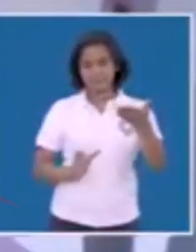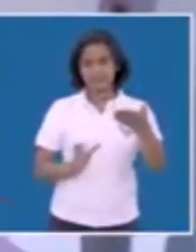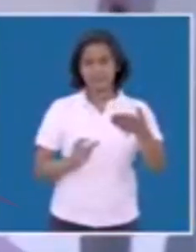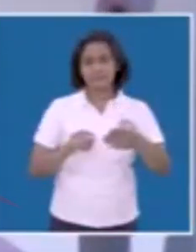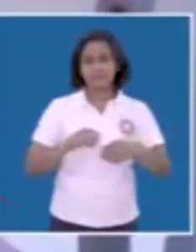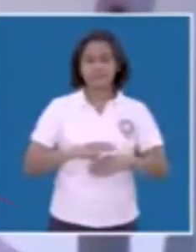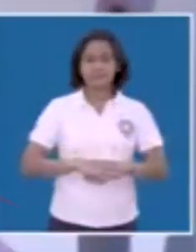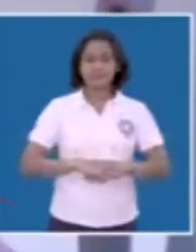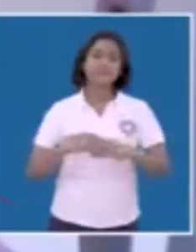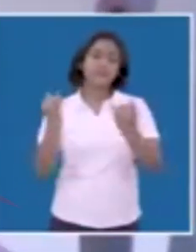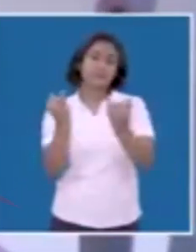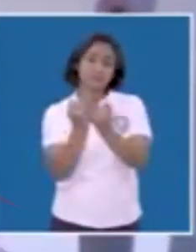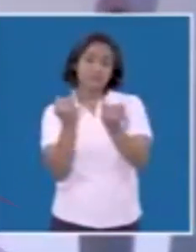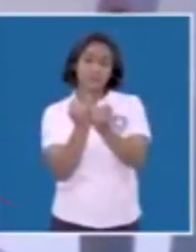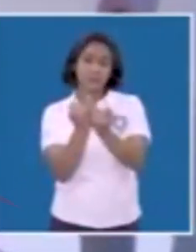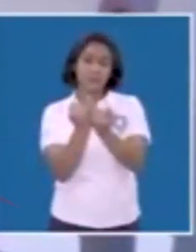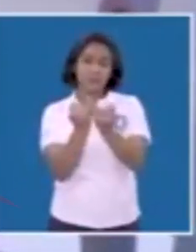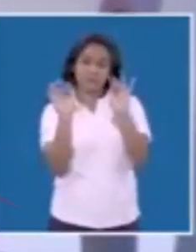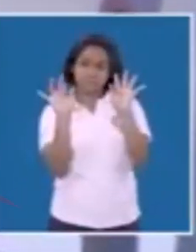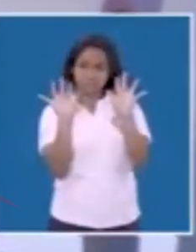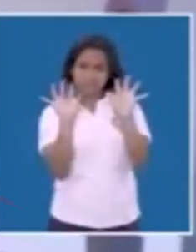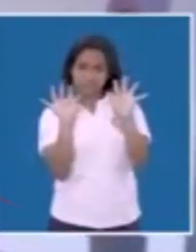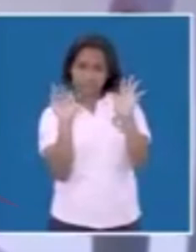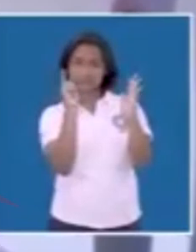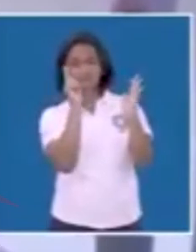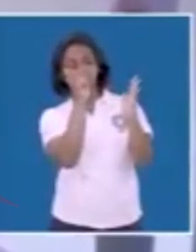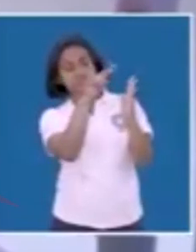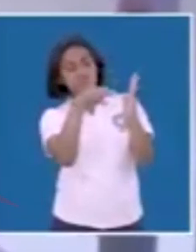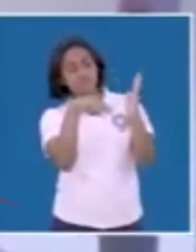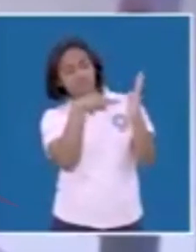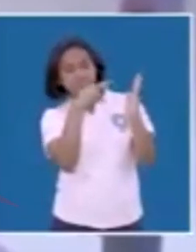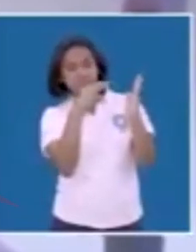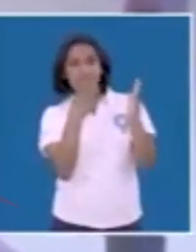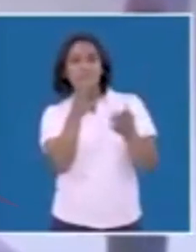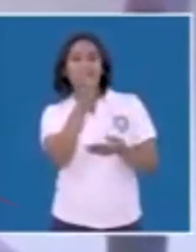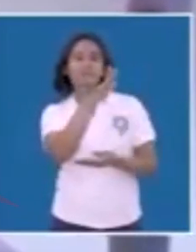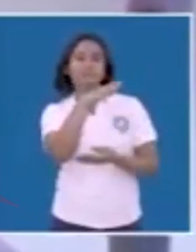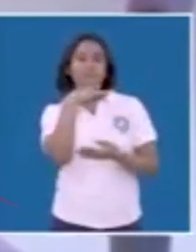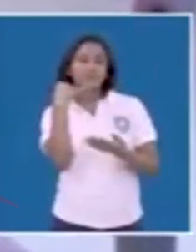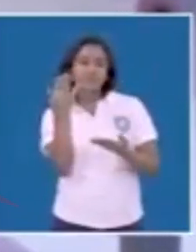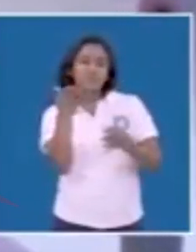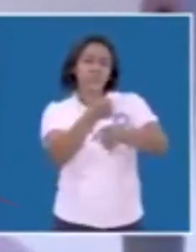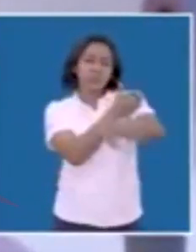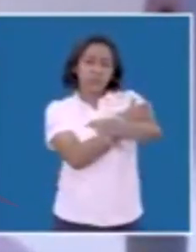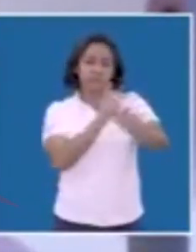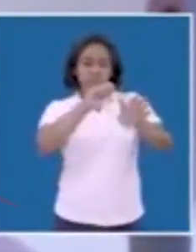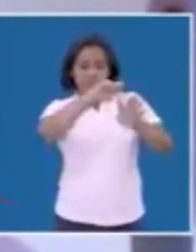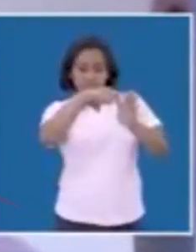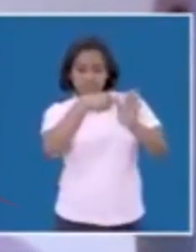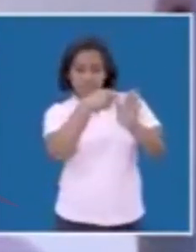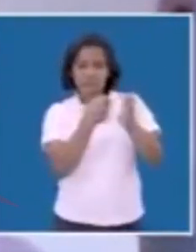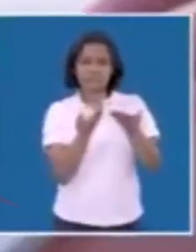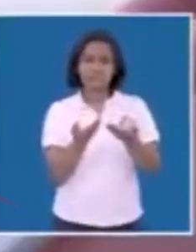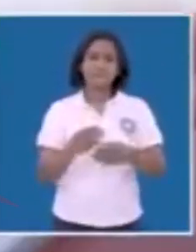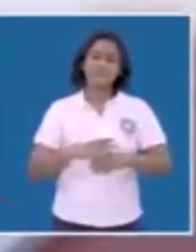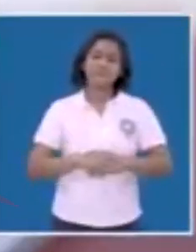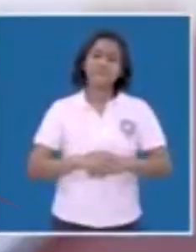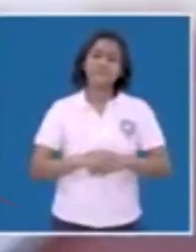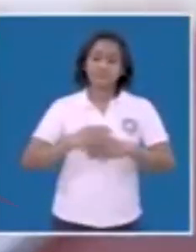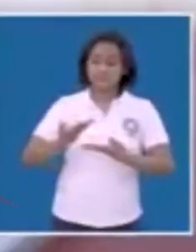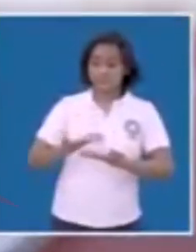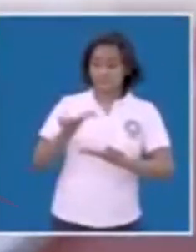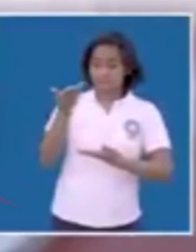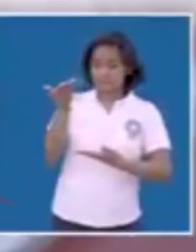todos los nombramientos de las y los integrantes de las juntas receptoras de votos del país en total se nombraron a 80 mil